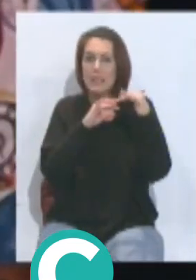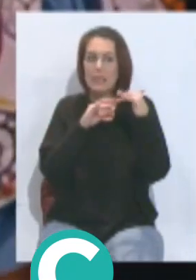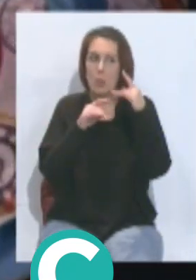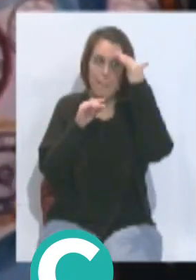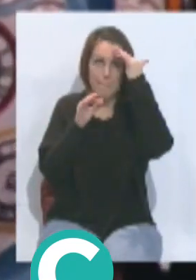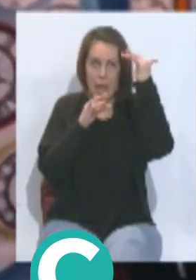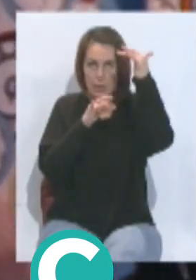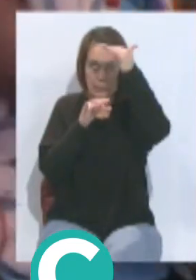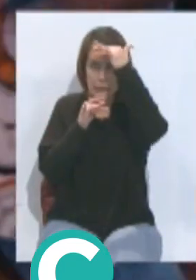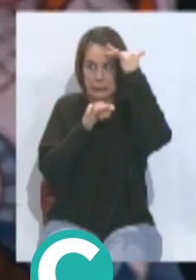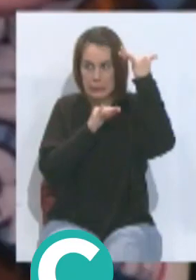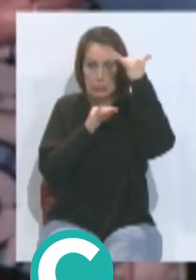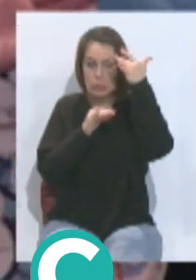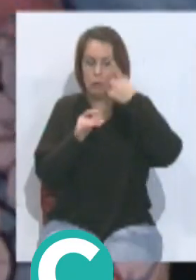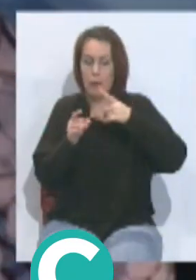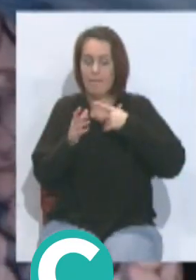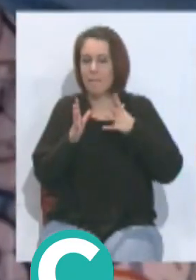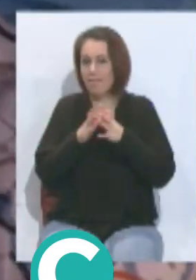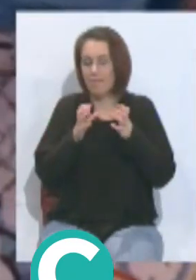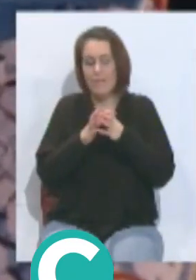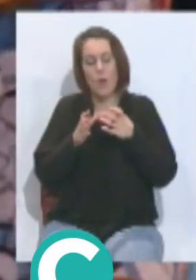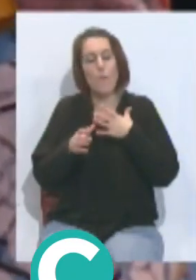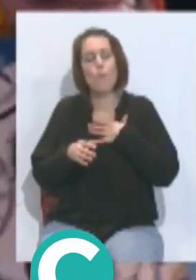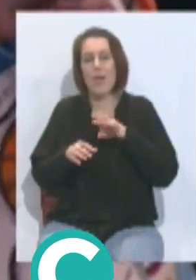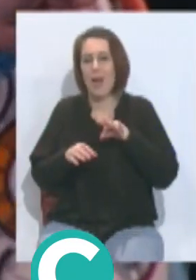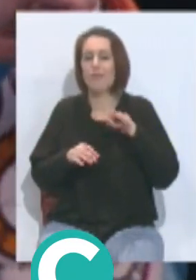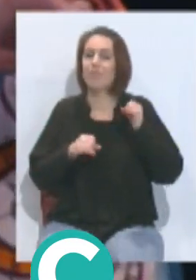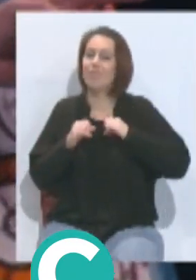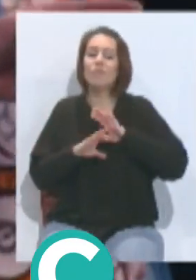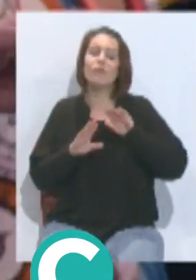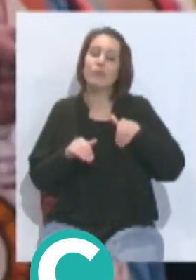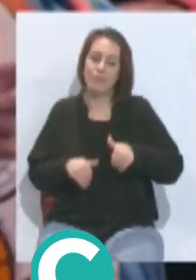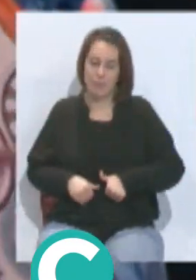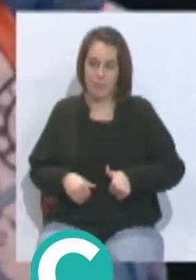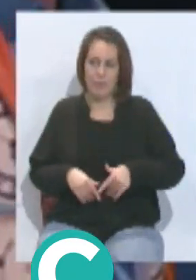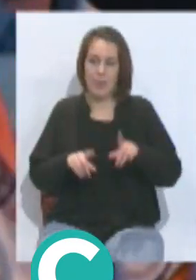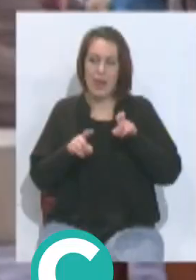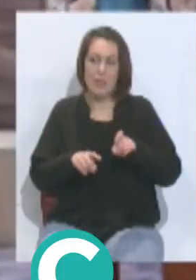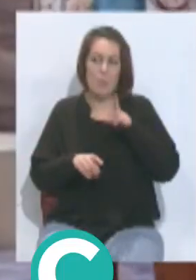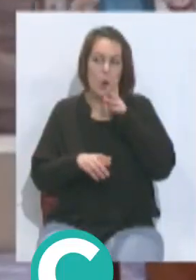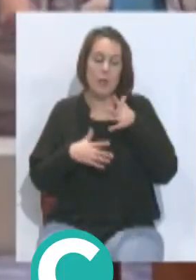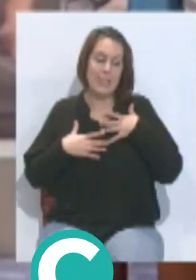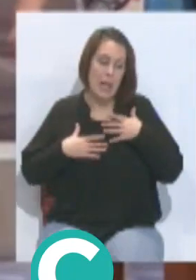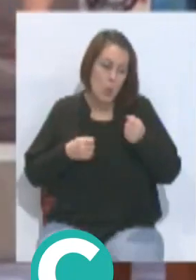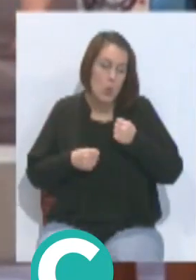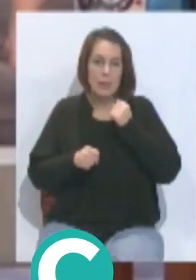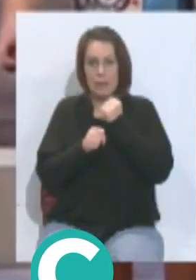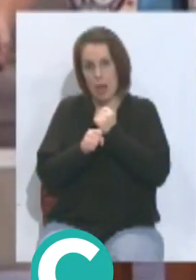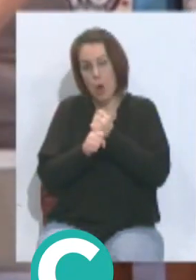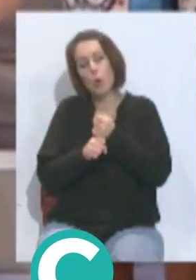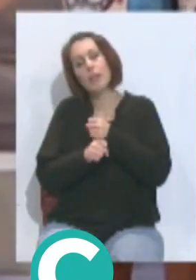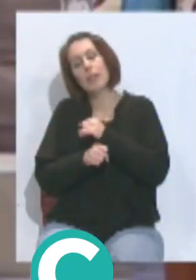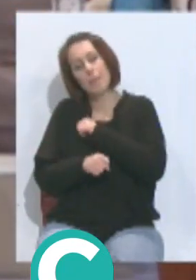del pensamiento, pues estamos deseando que puedan volver al concurso. Descansan por motivos de salud, laborales